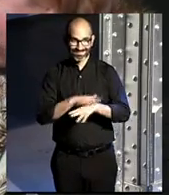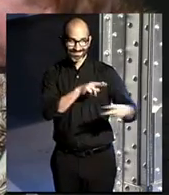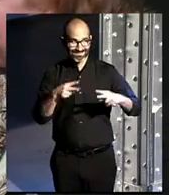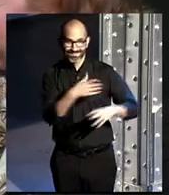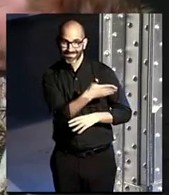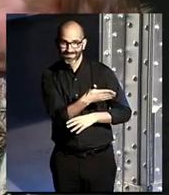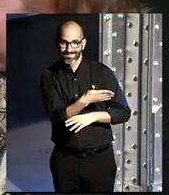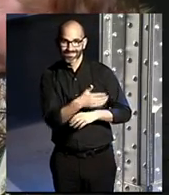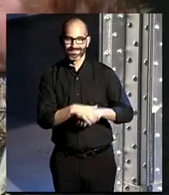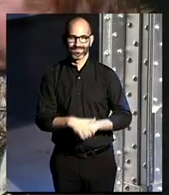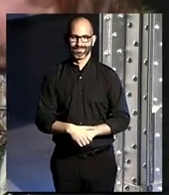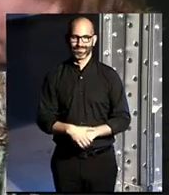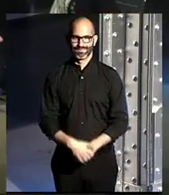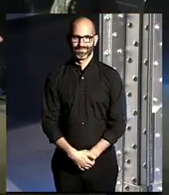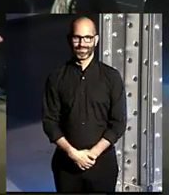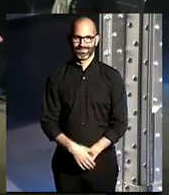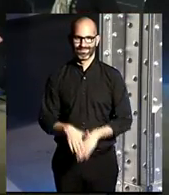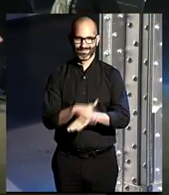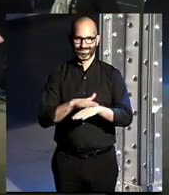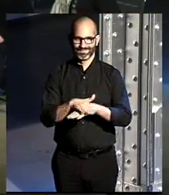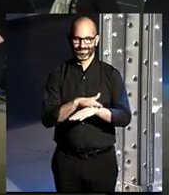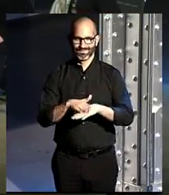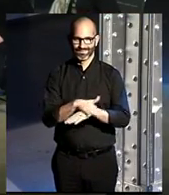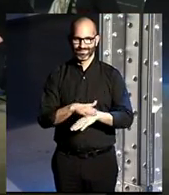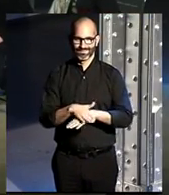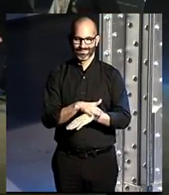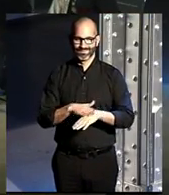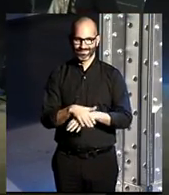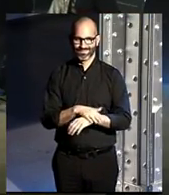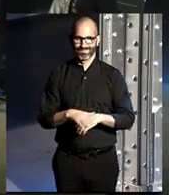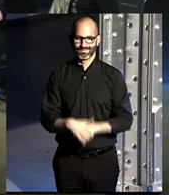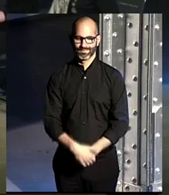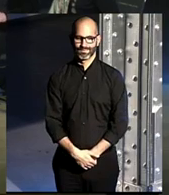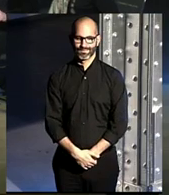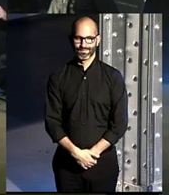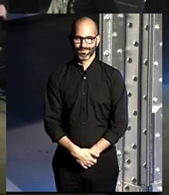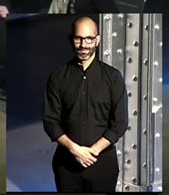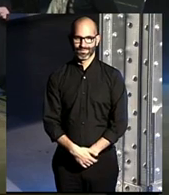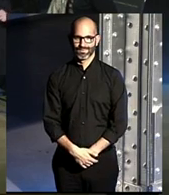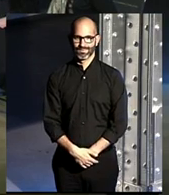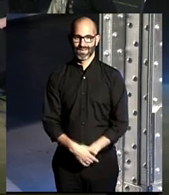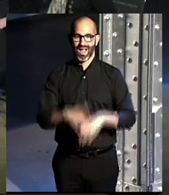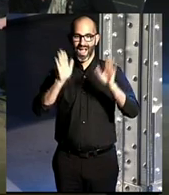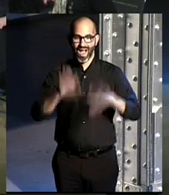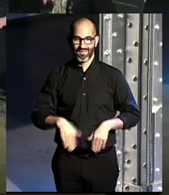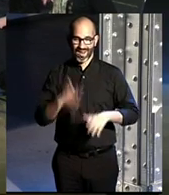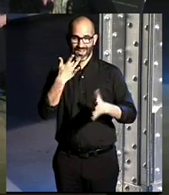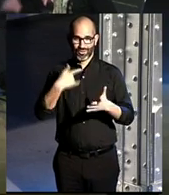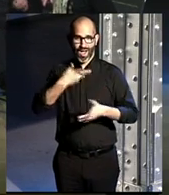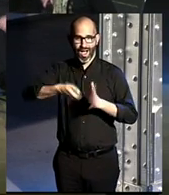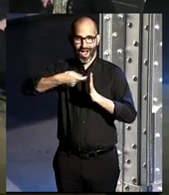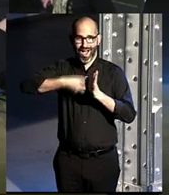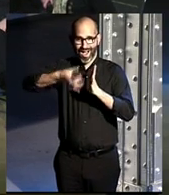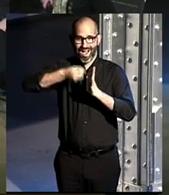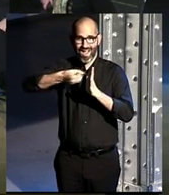Bang. Okay, the answer is Journey to the Center of the Earth. The original. Después de una breve discusión, Viaje al centro de la Tierra. Y